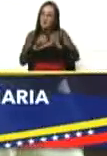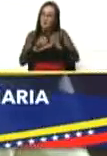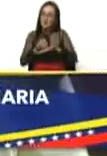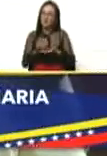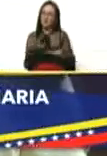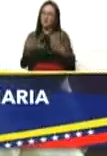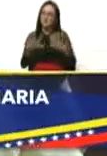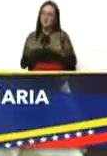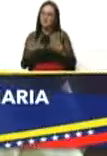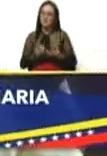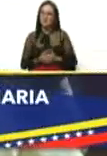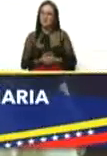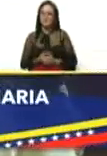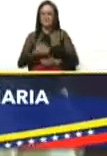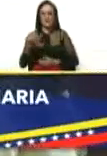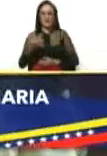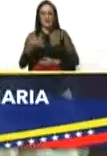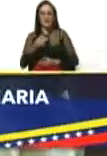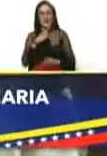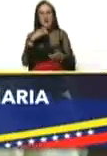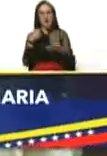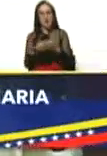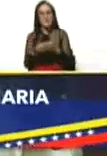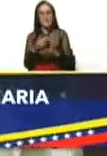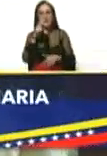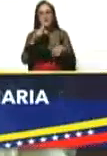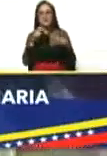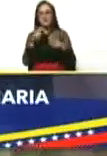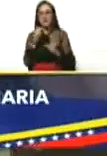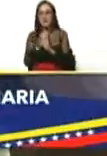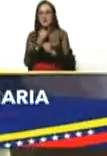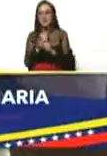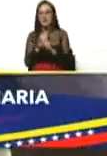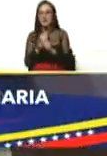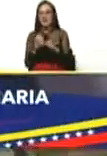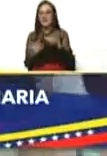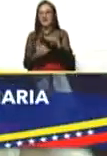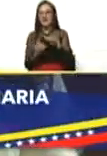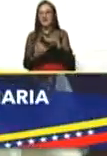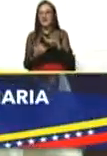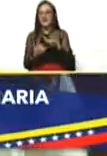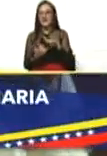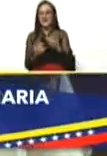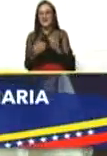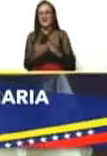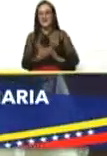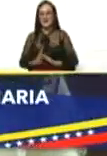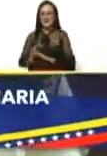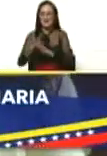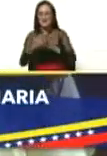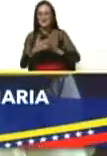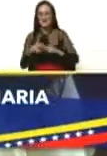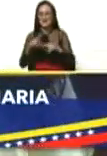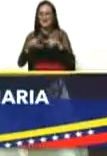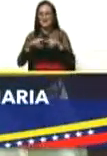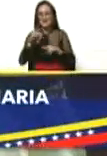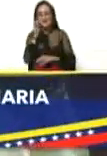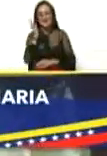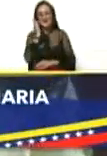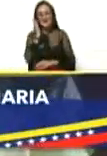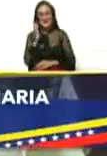pues. De verdad, en nombre del personal que labora en la institución, de la comunidad en general, de los niños y niñas de